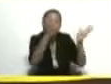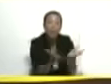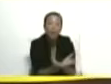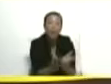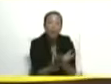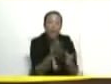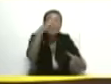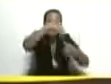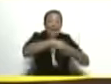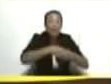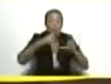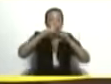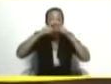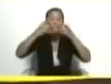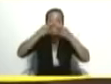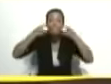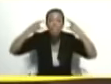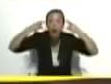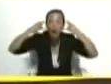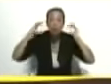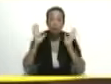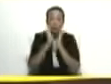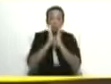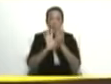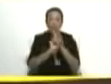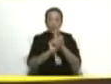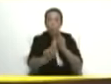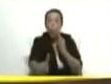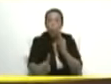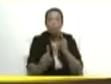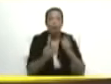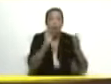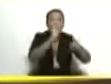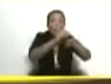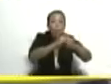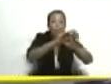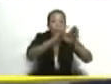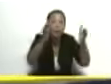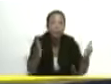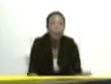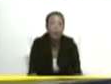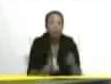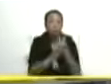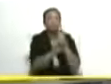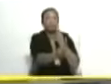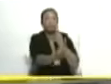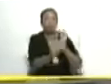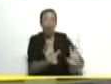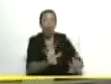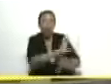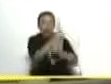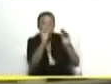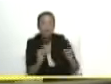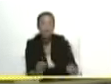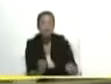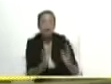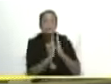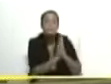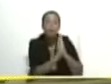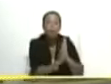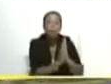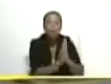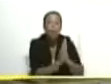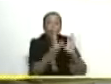En este caso con pandemia, convocar constitucionalmente